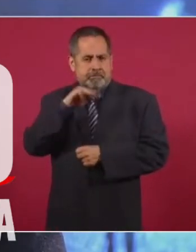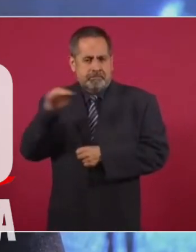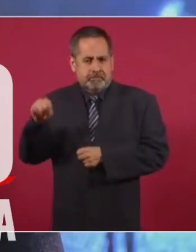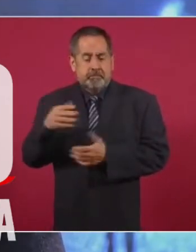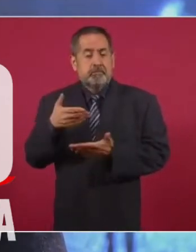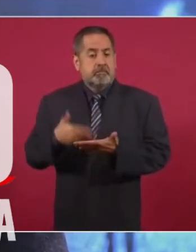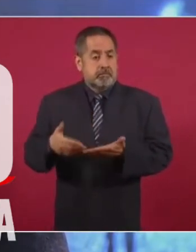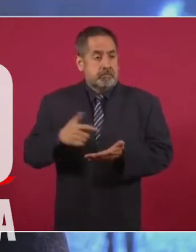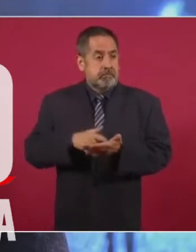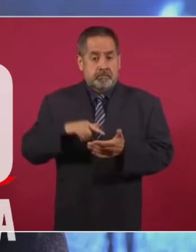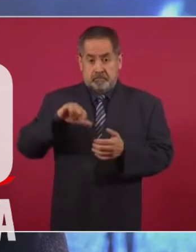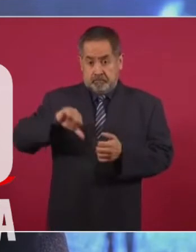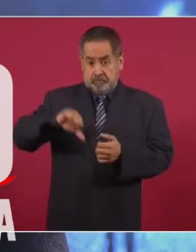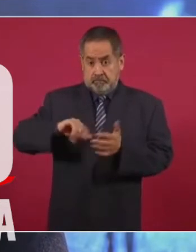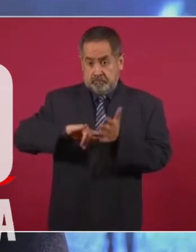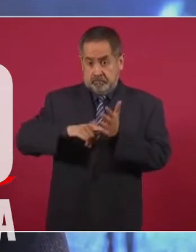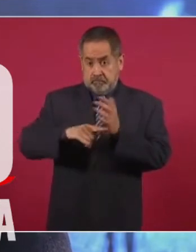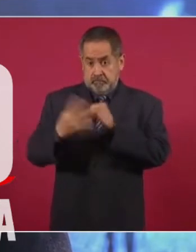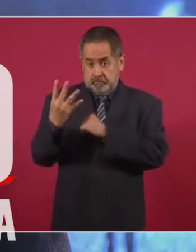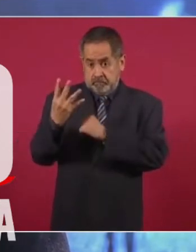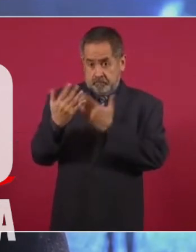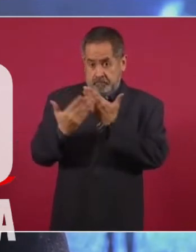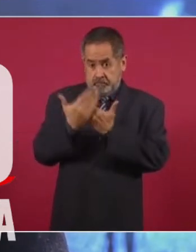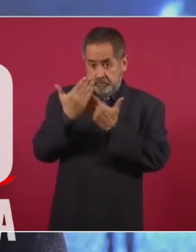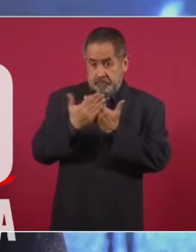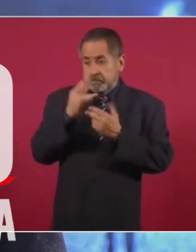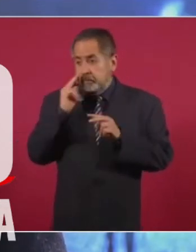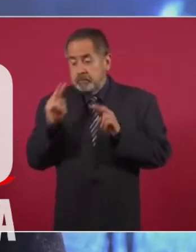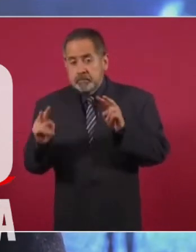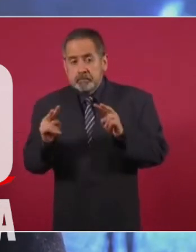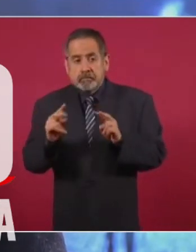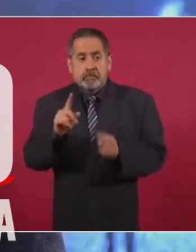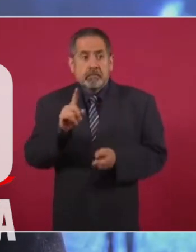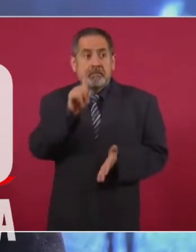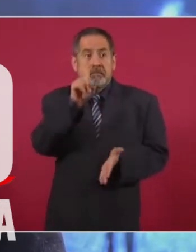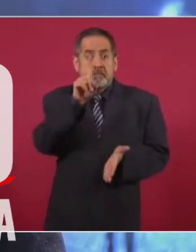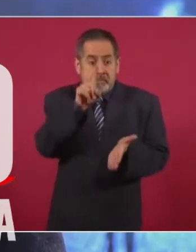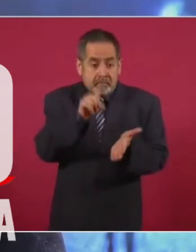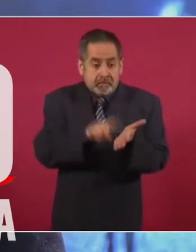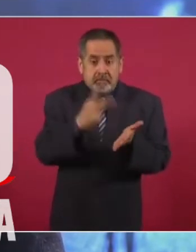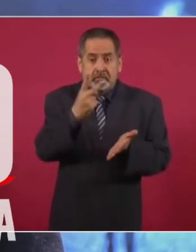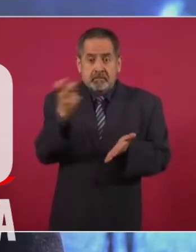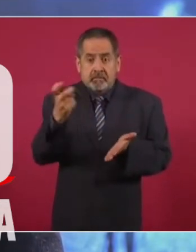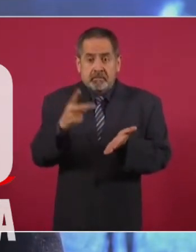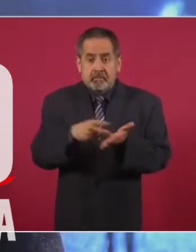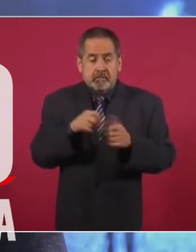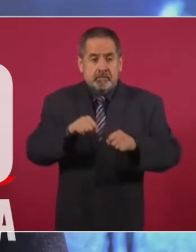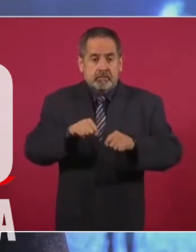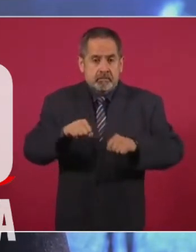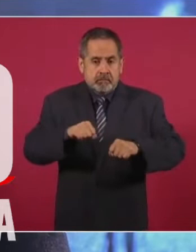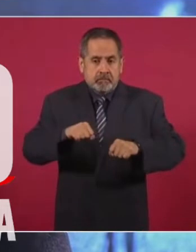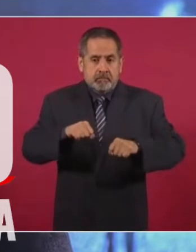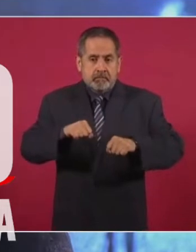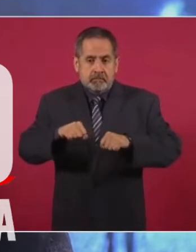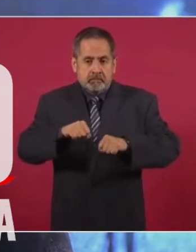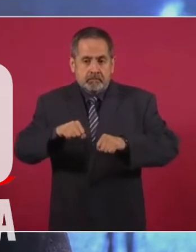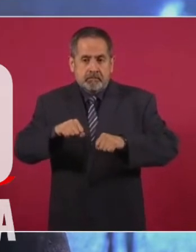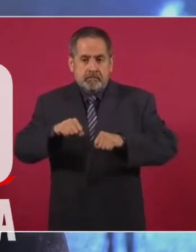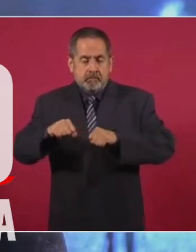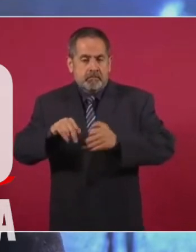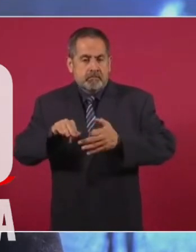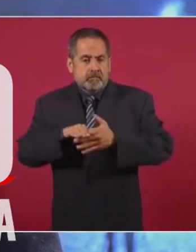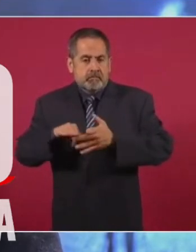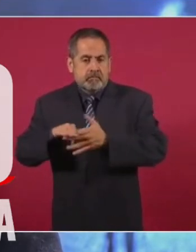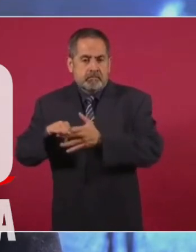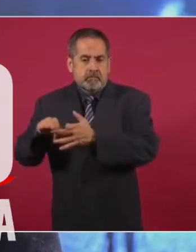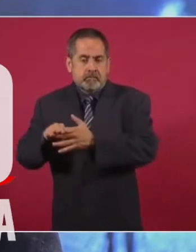corte a las 4 de la mañana se han registrado 1 1995 réplicas siendo esta la